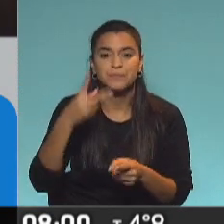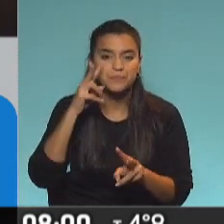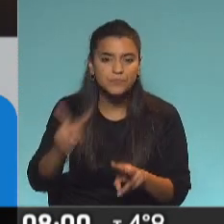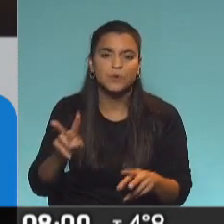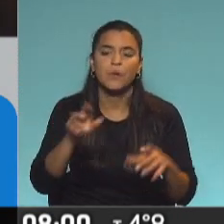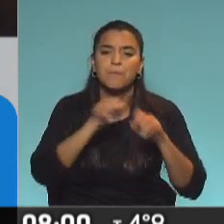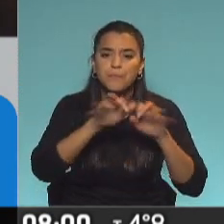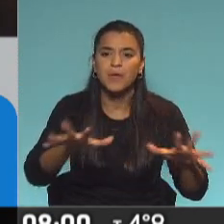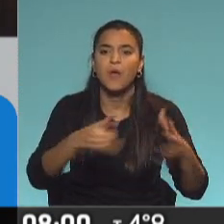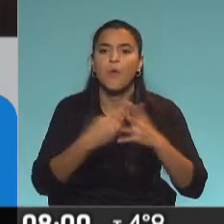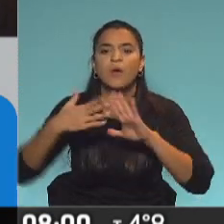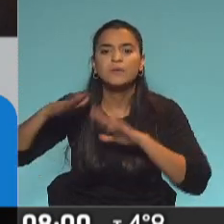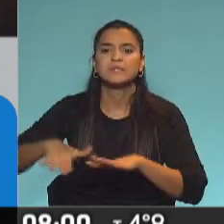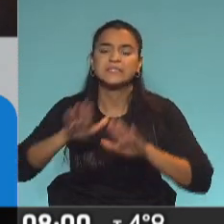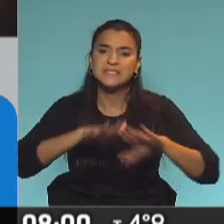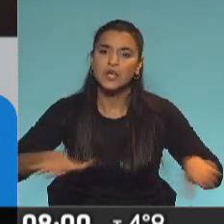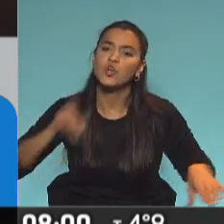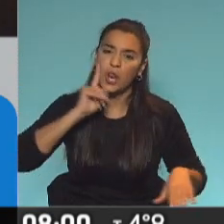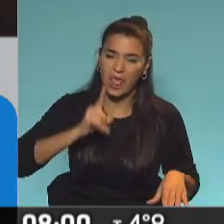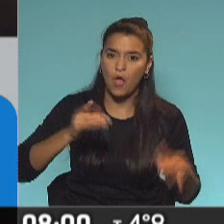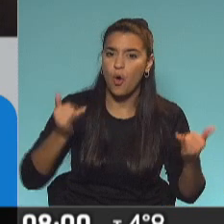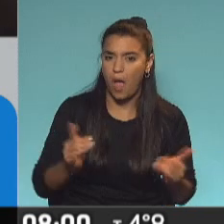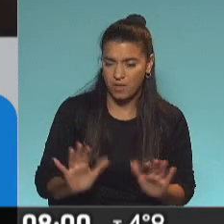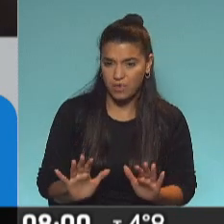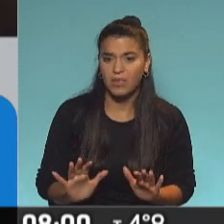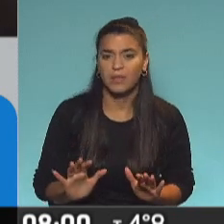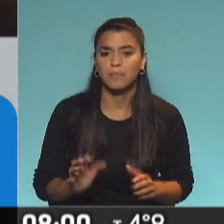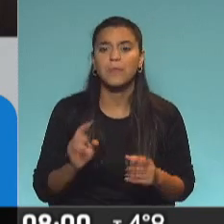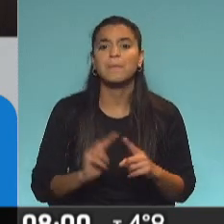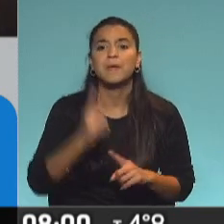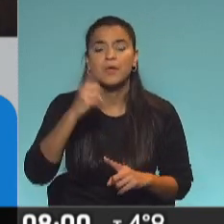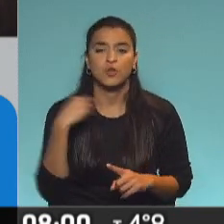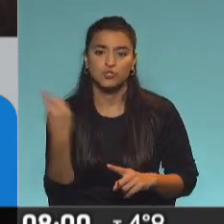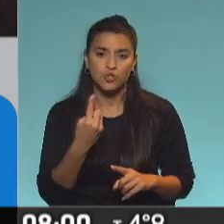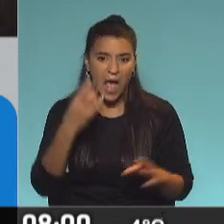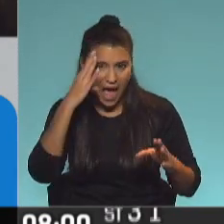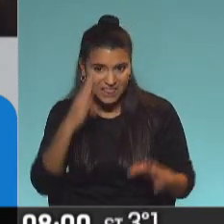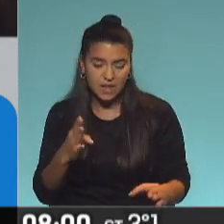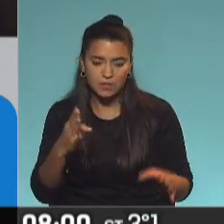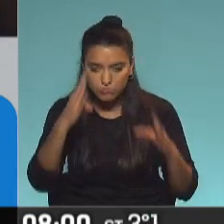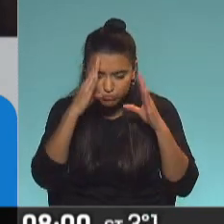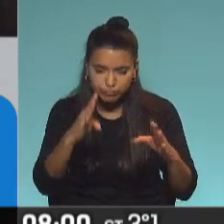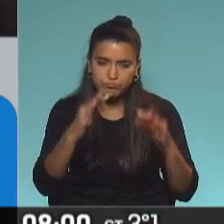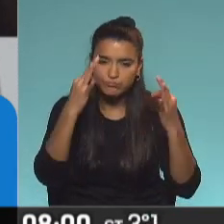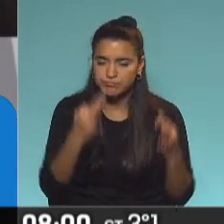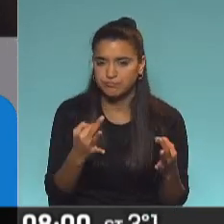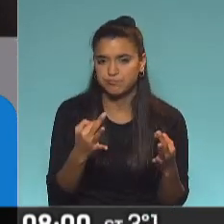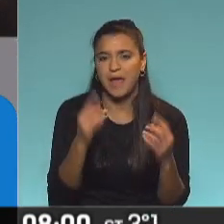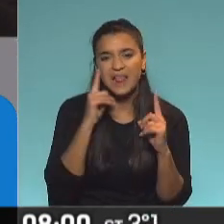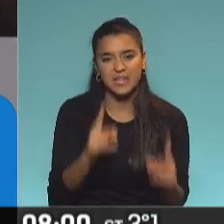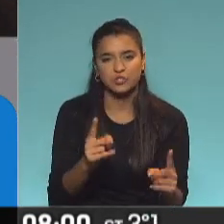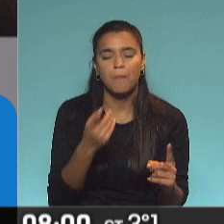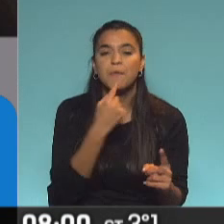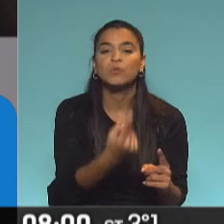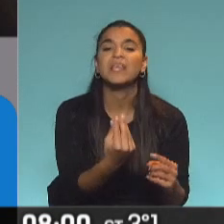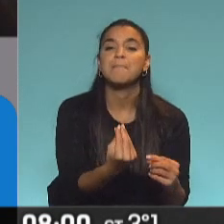cuarentena, y los chicos son un factor de riesgo. Entonces, primero que tenemos que estar atentos a los chicos, escucharlos, preguntarles